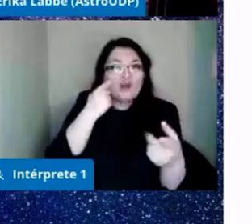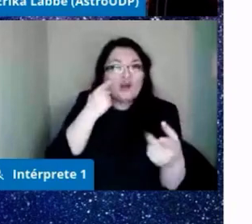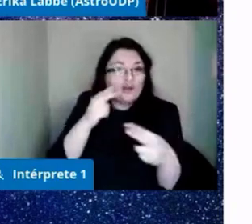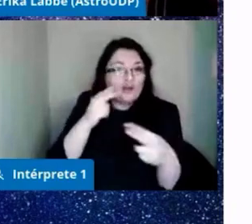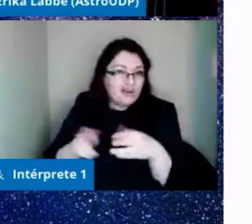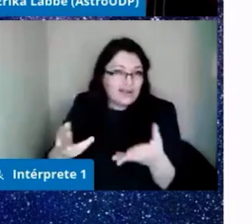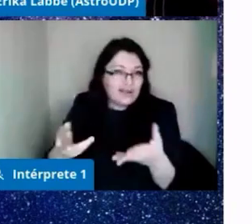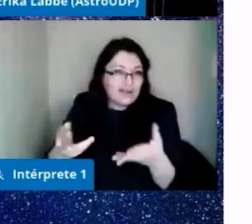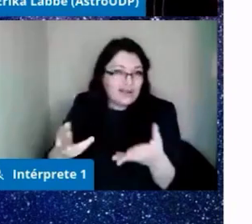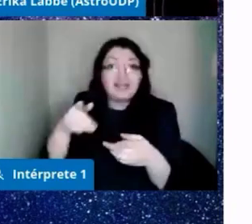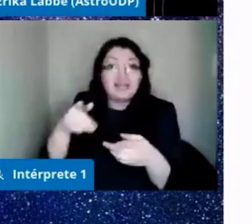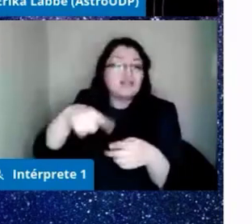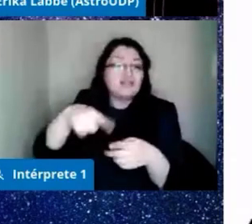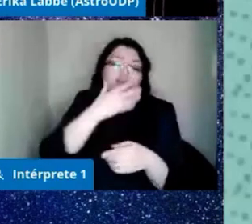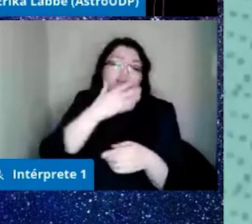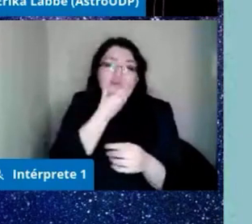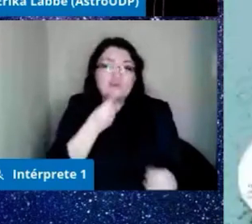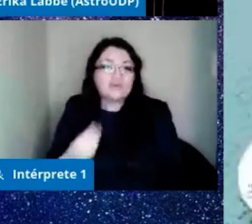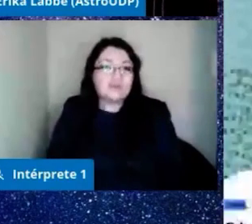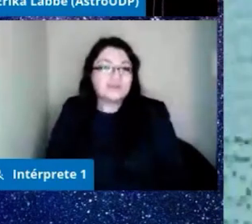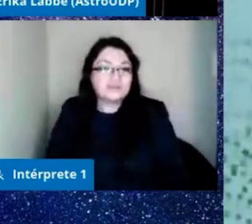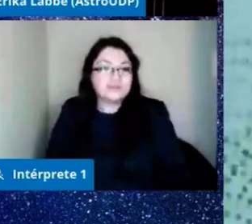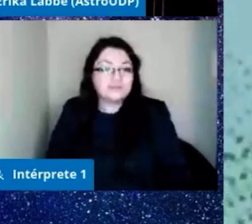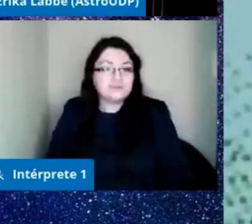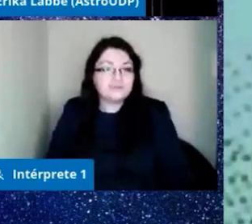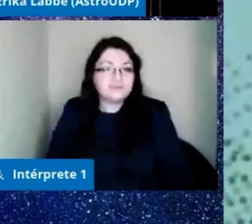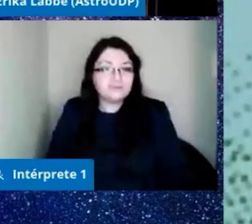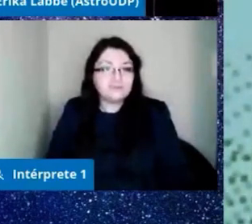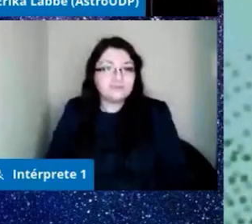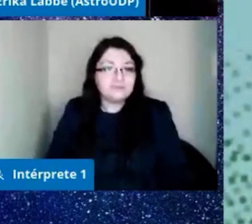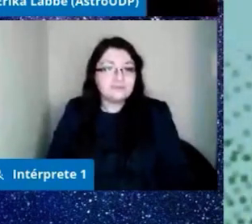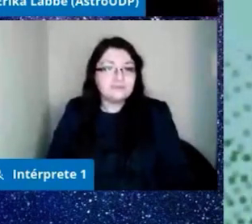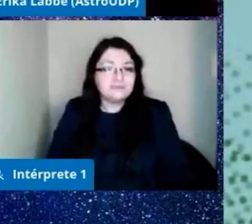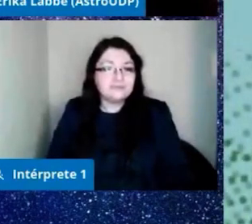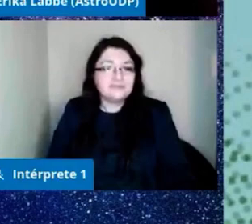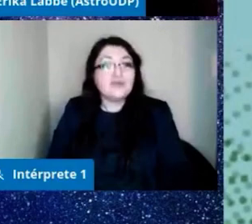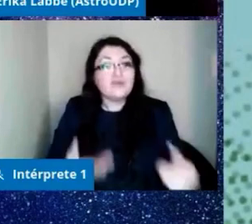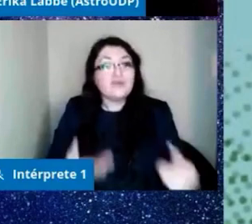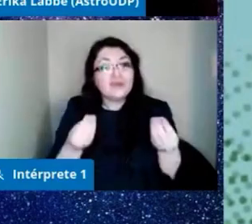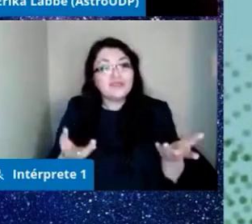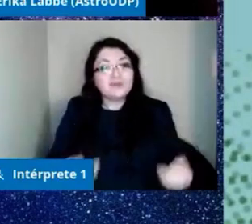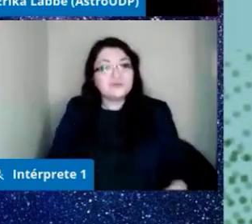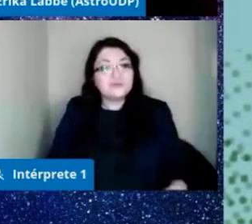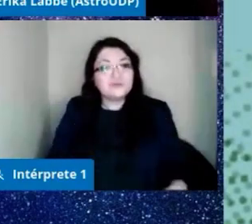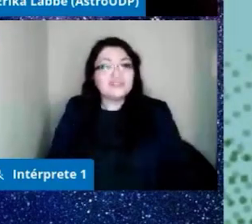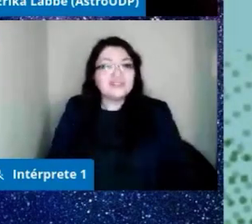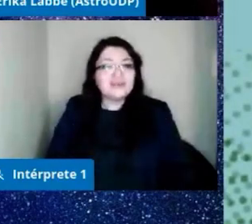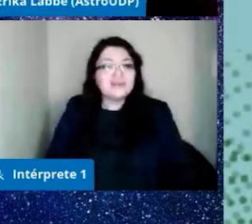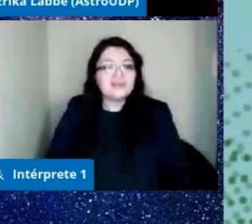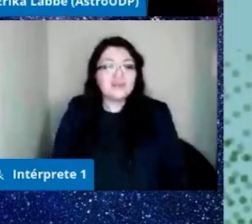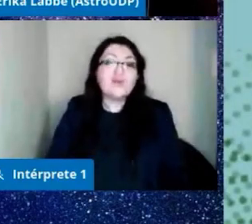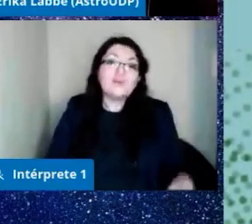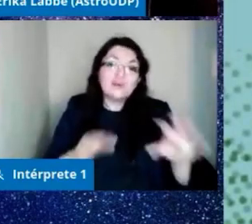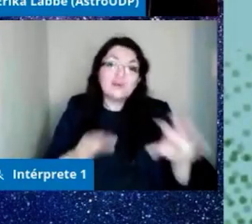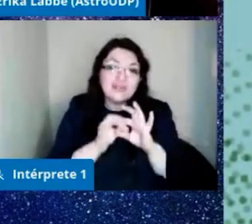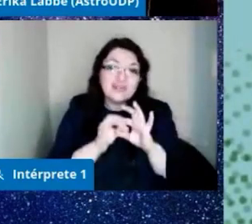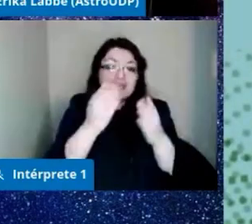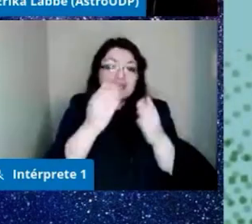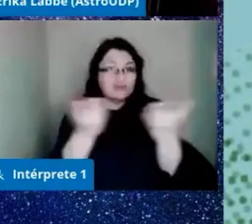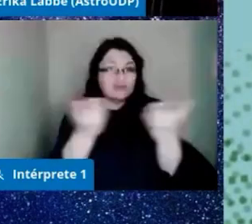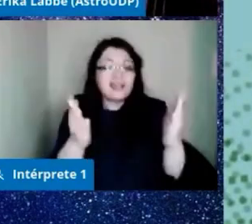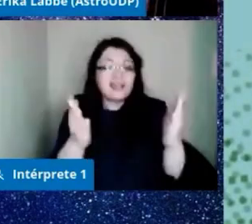bonito. Así que bueno, no me queda más que darles las gracias por su atención. Ahí están